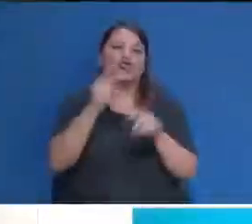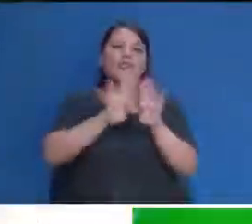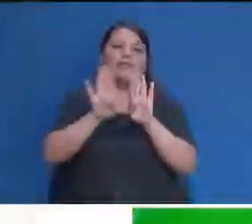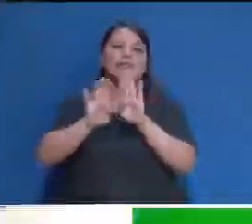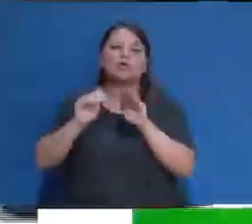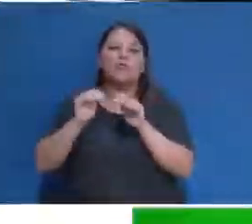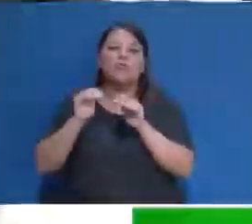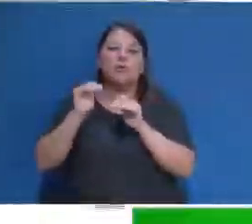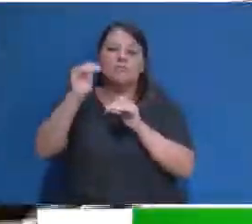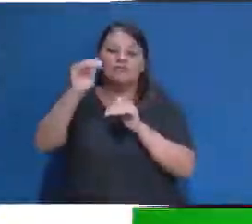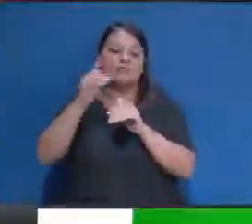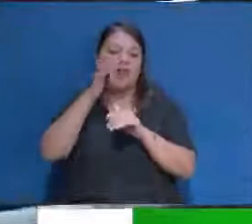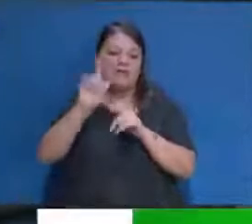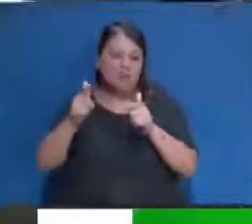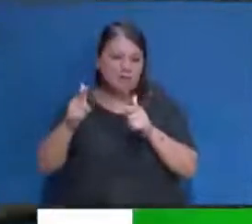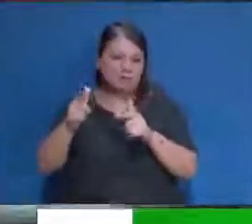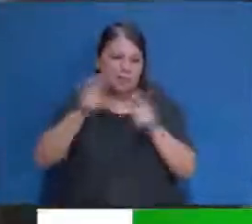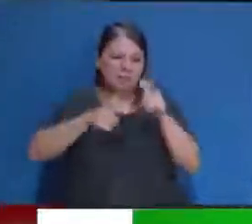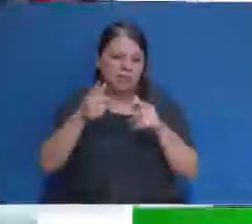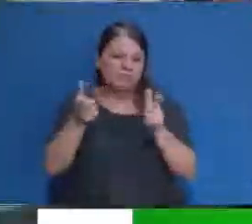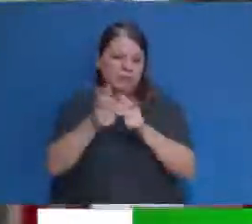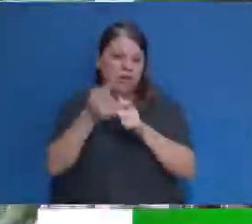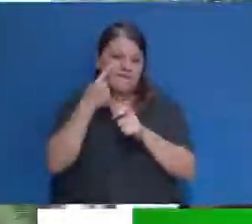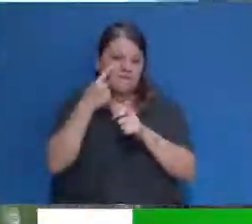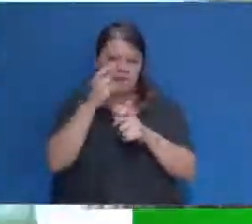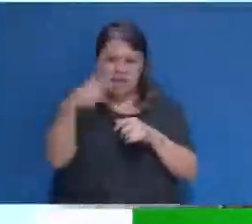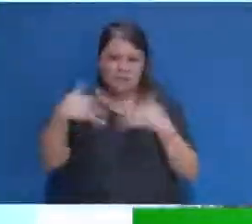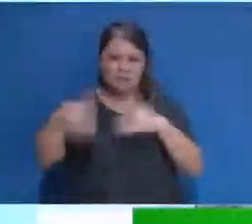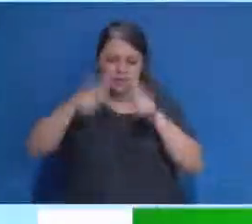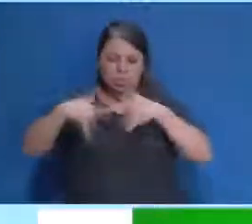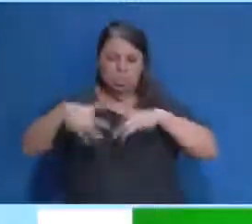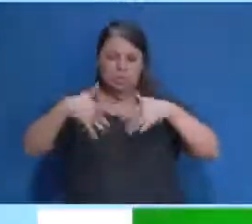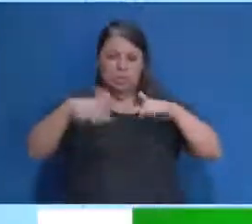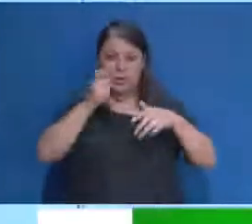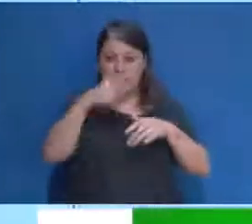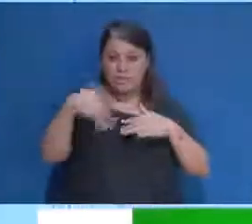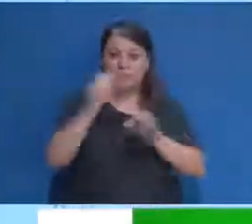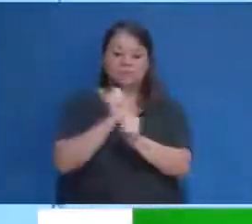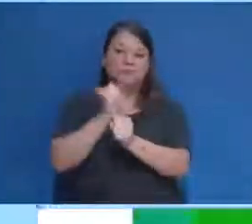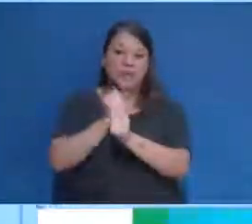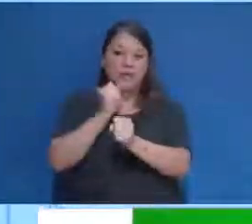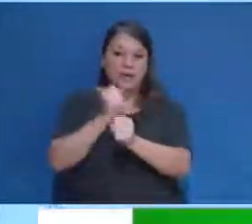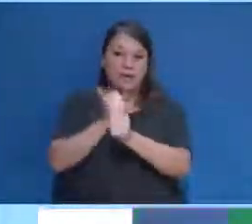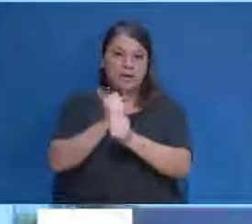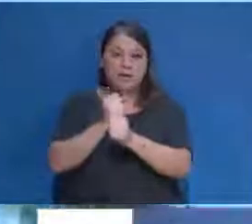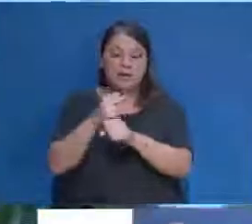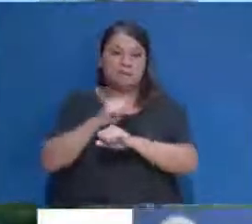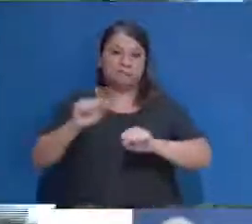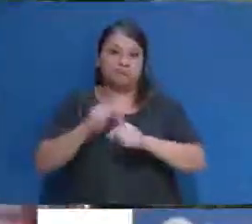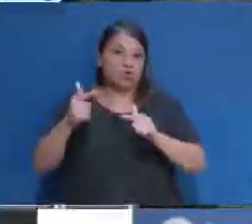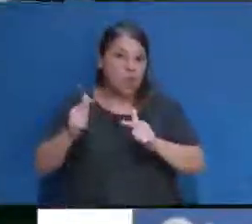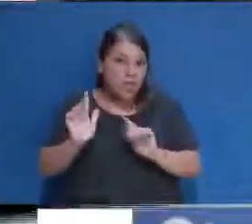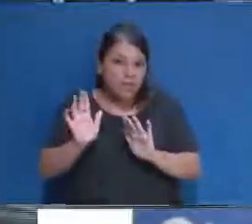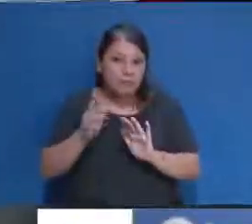concentración de personas entonces fue bastante rápido no rápidamente para que esto no pase a mayores porque